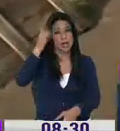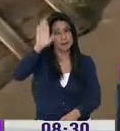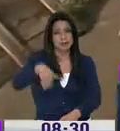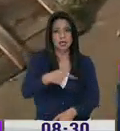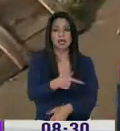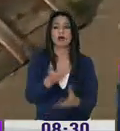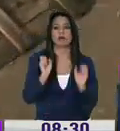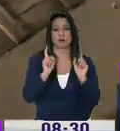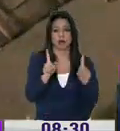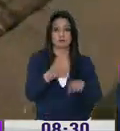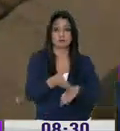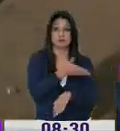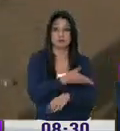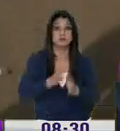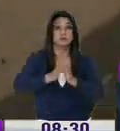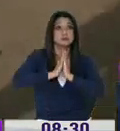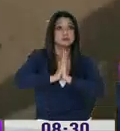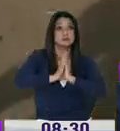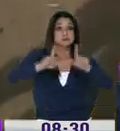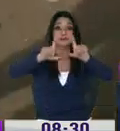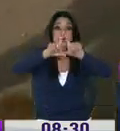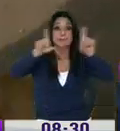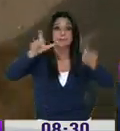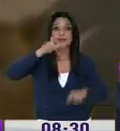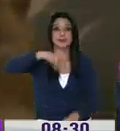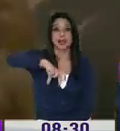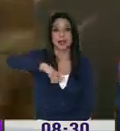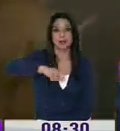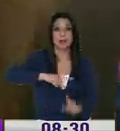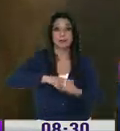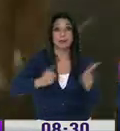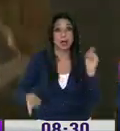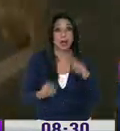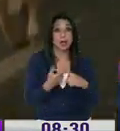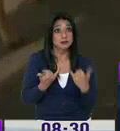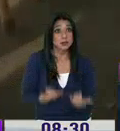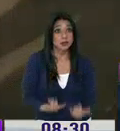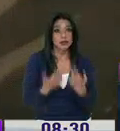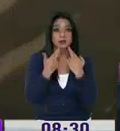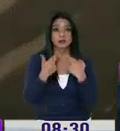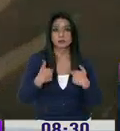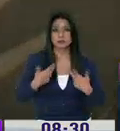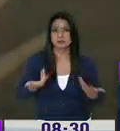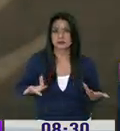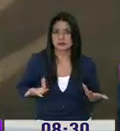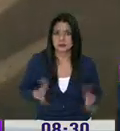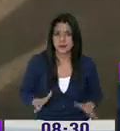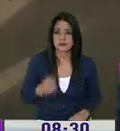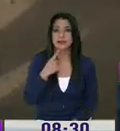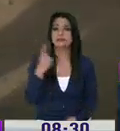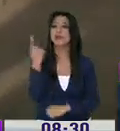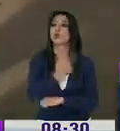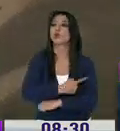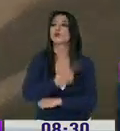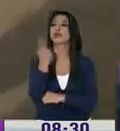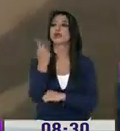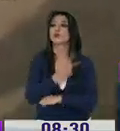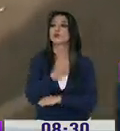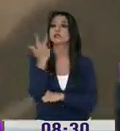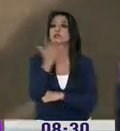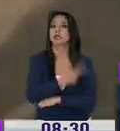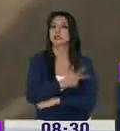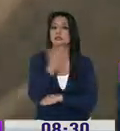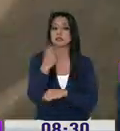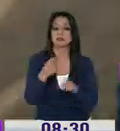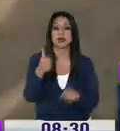hecho la solicitud a la empresa de agua potable sin embargo no han tenido una respuesta positiva les han dicho que de 24 72 horas y el día